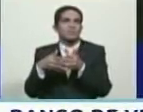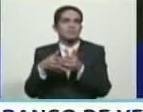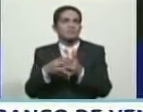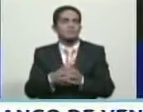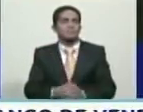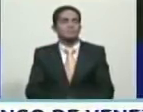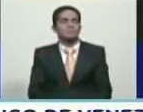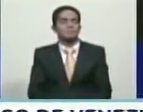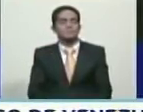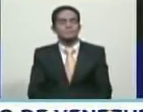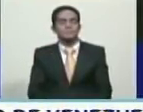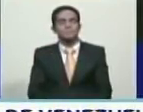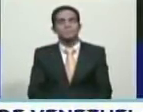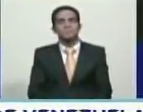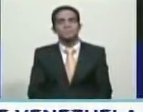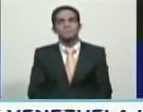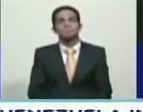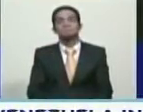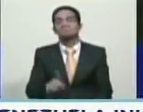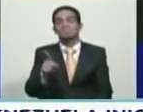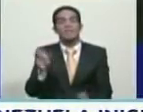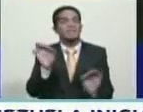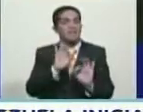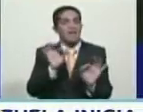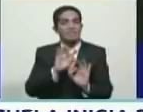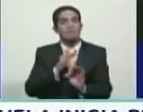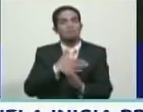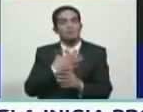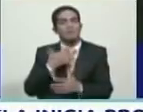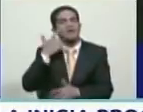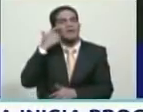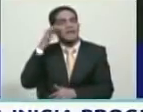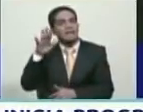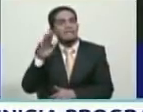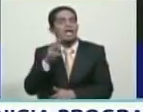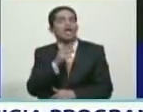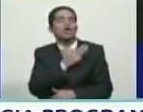believe, podrían creer that Lula, que Lula